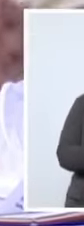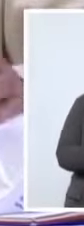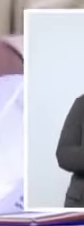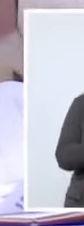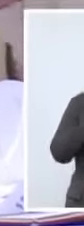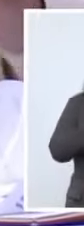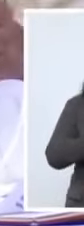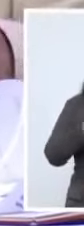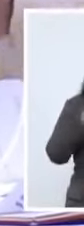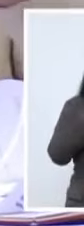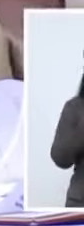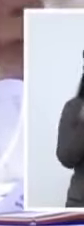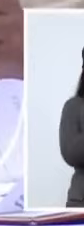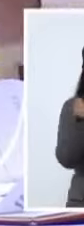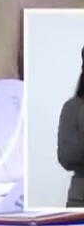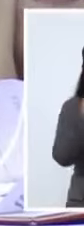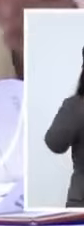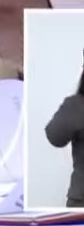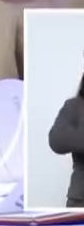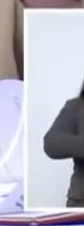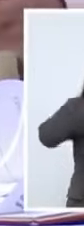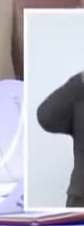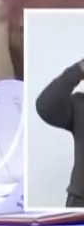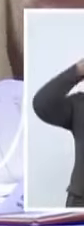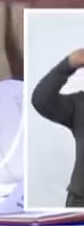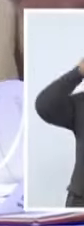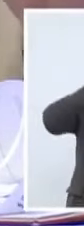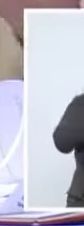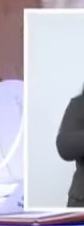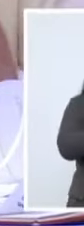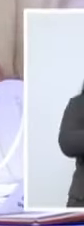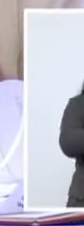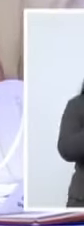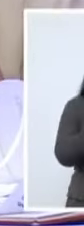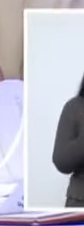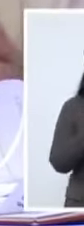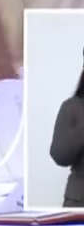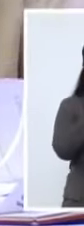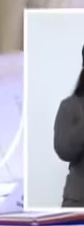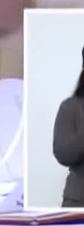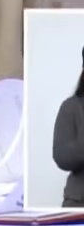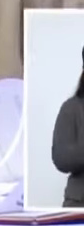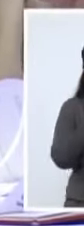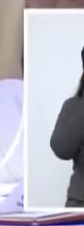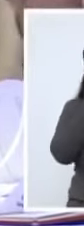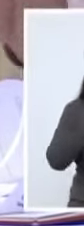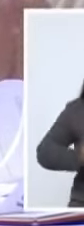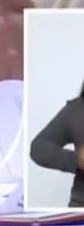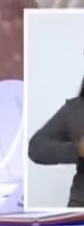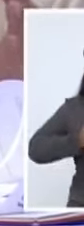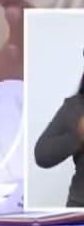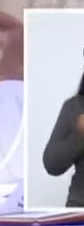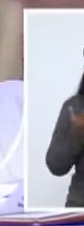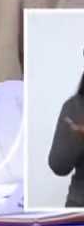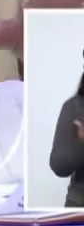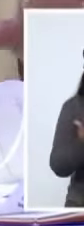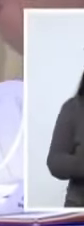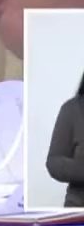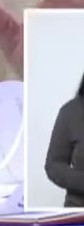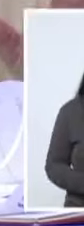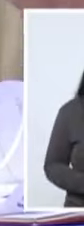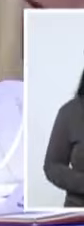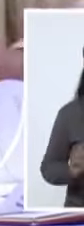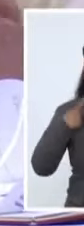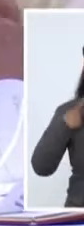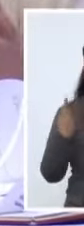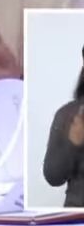el contrario, tienen hoy una tendencia a su agudización. Por lo tanto, contra esa, lo que más podemos hacer es